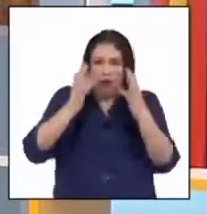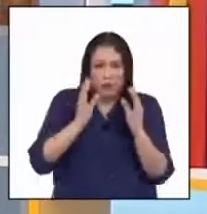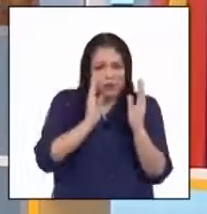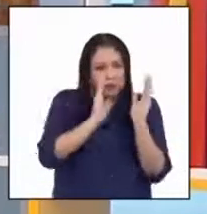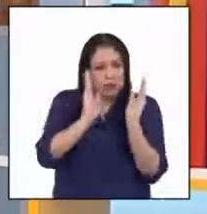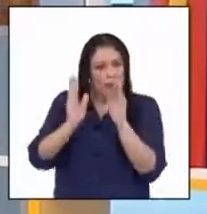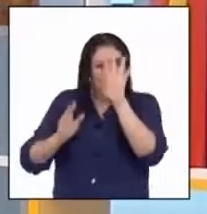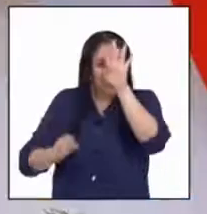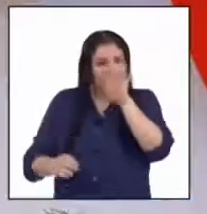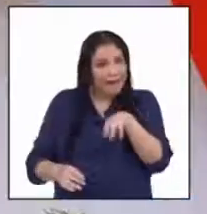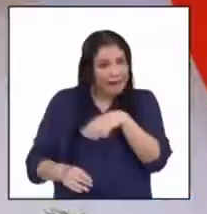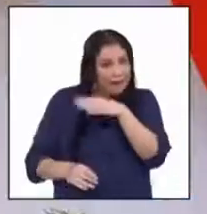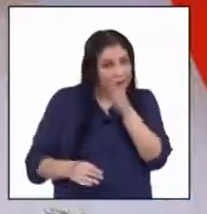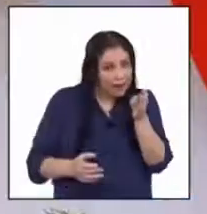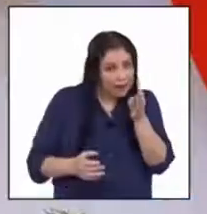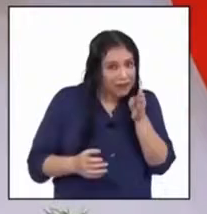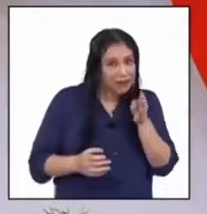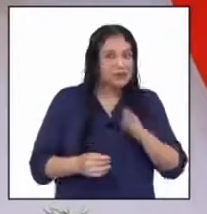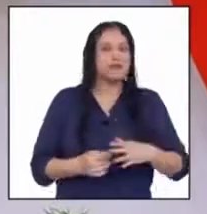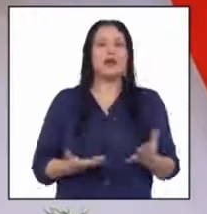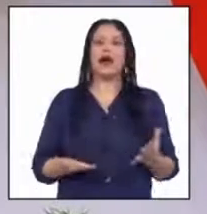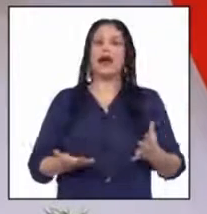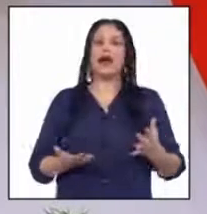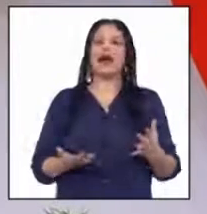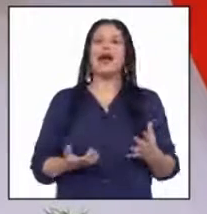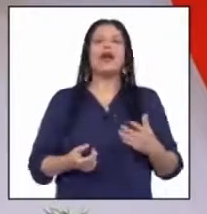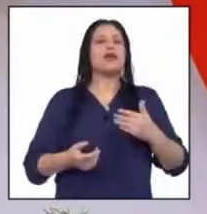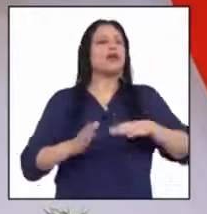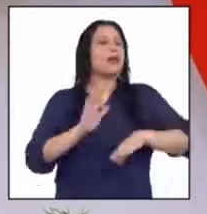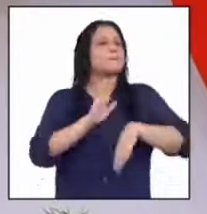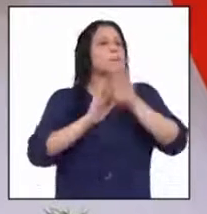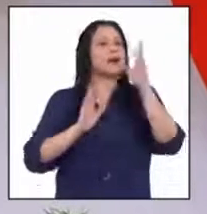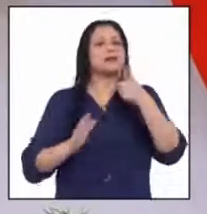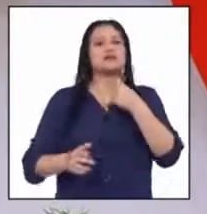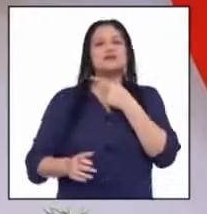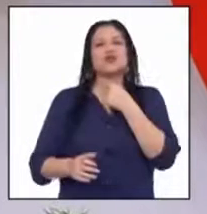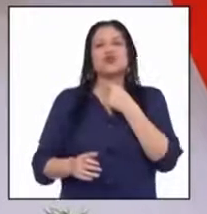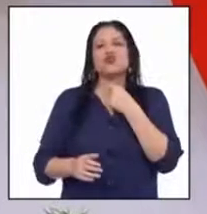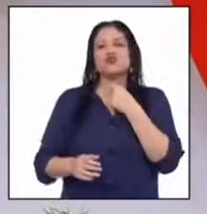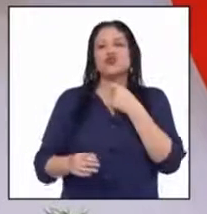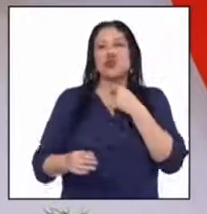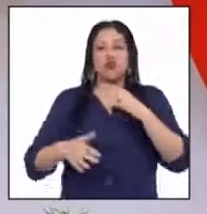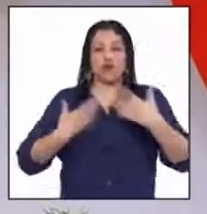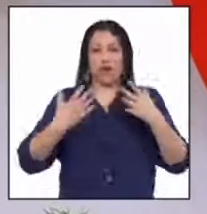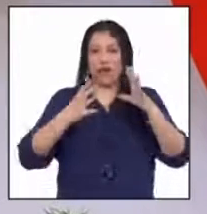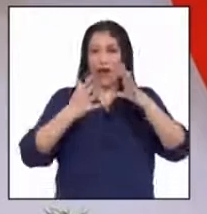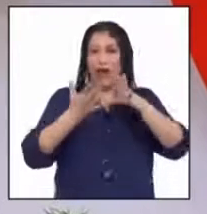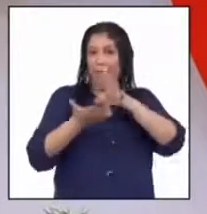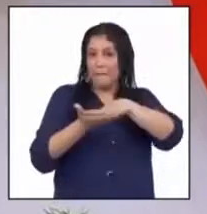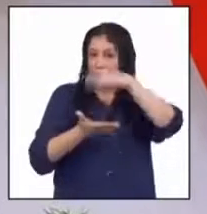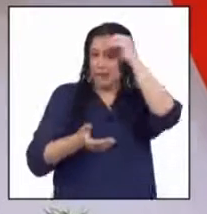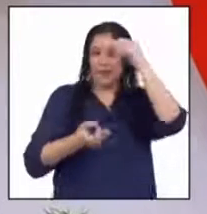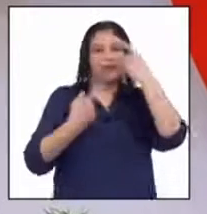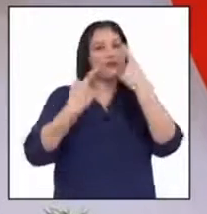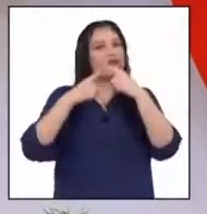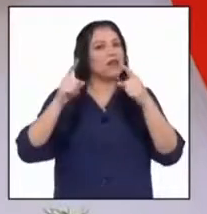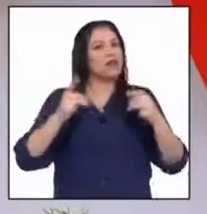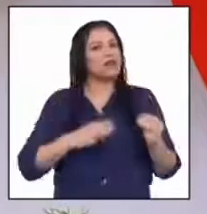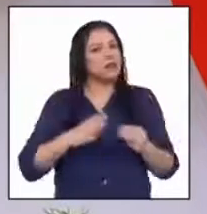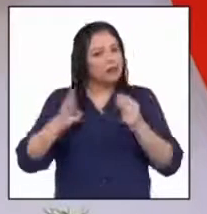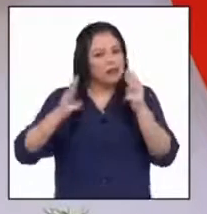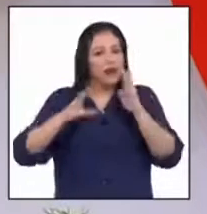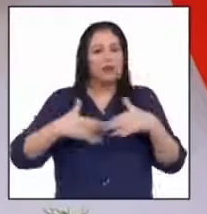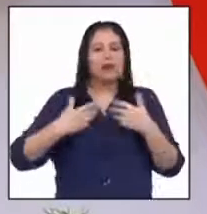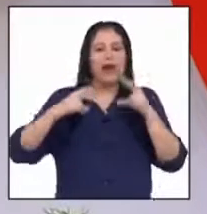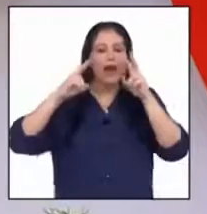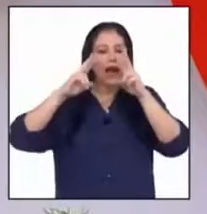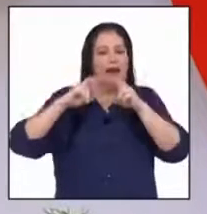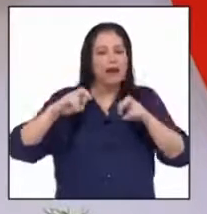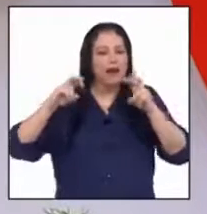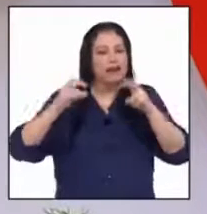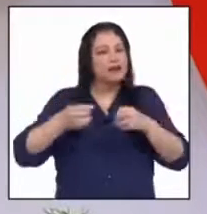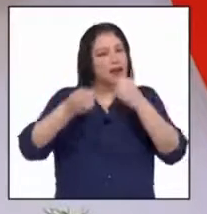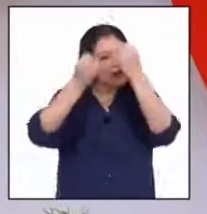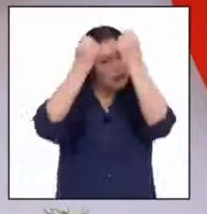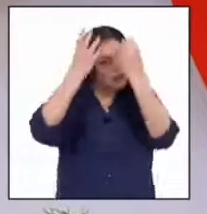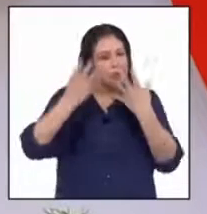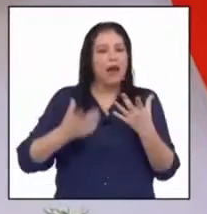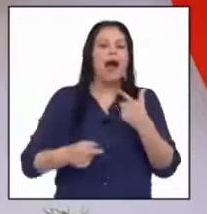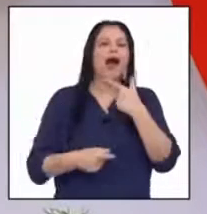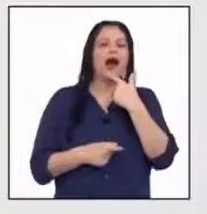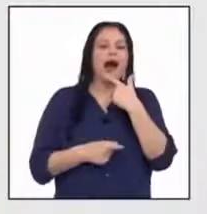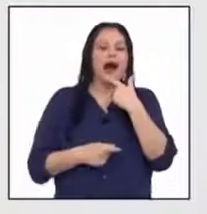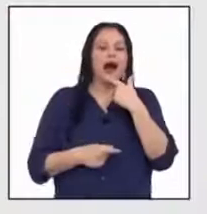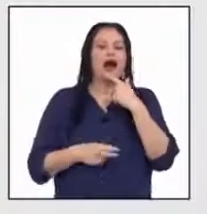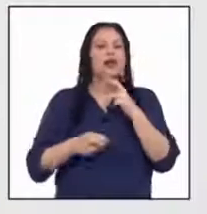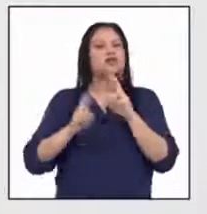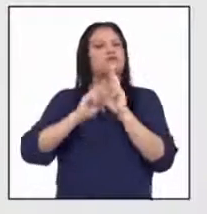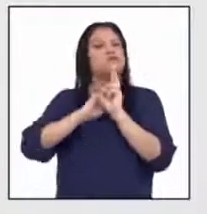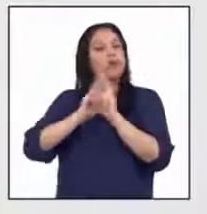de frecuencias. Stephanie, lo que más me gustó fue aprender distintas maneras de analizar los datos e